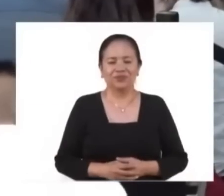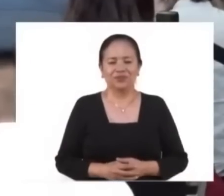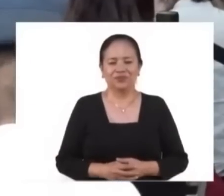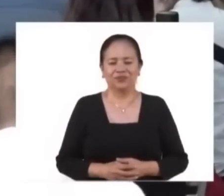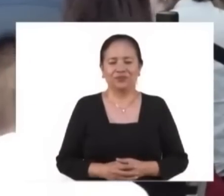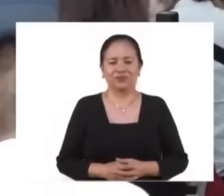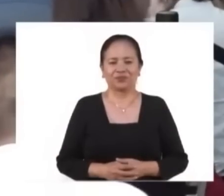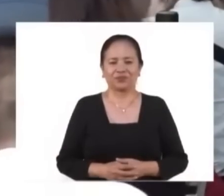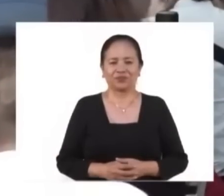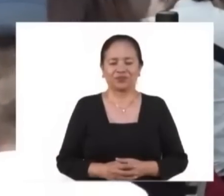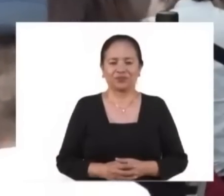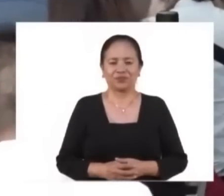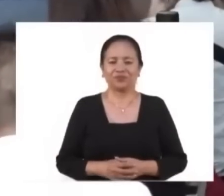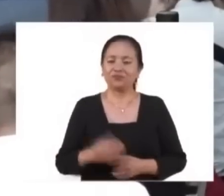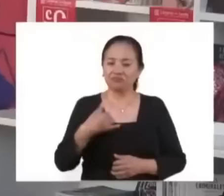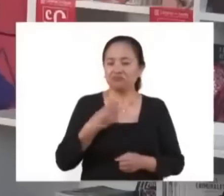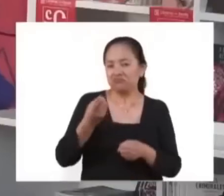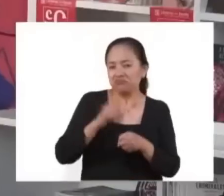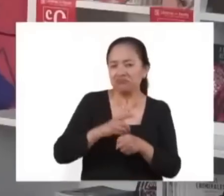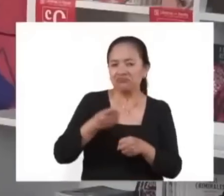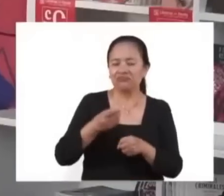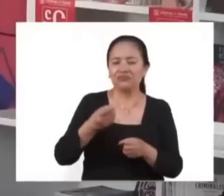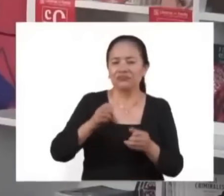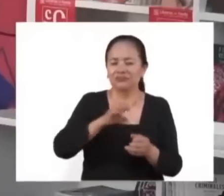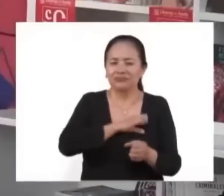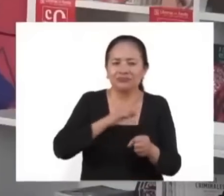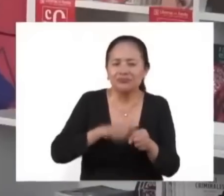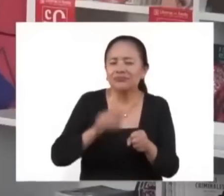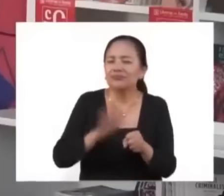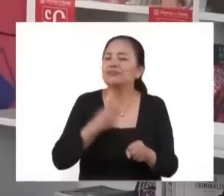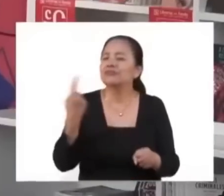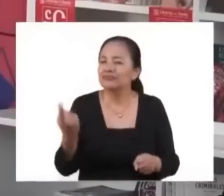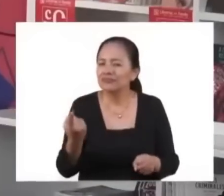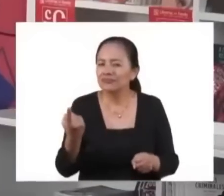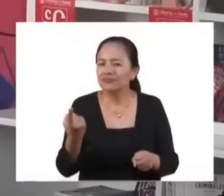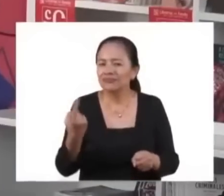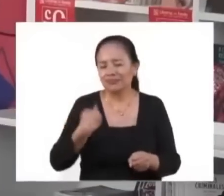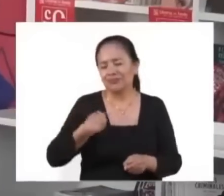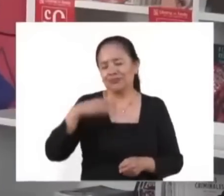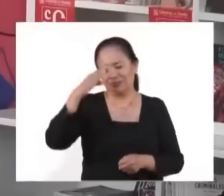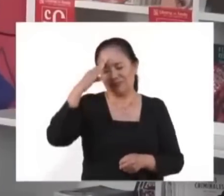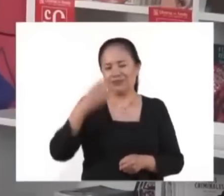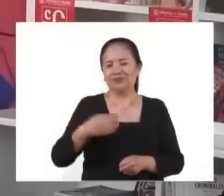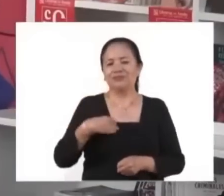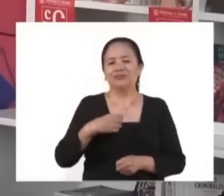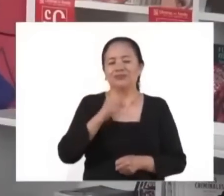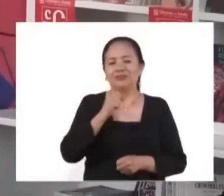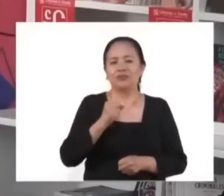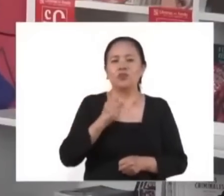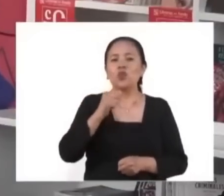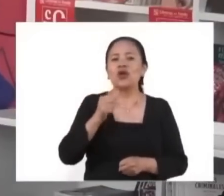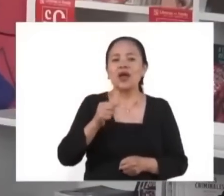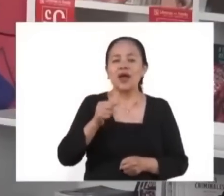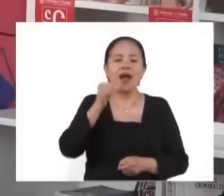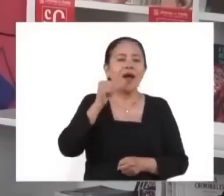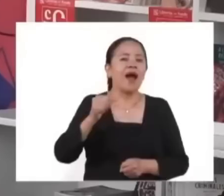digo que es un día especial porque tengo que decirlo si tomo el micrófono el día de ayer